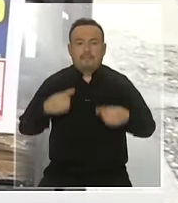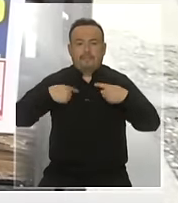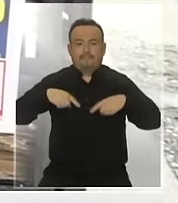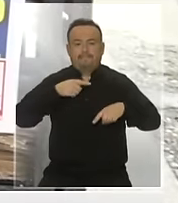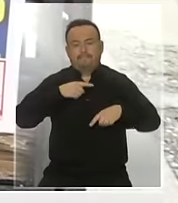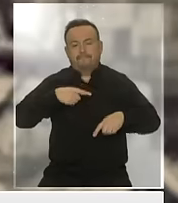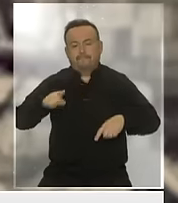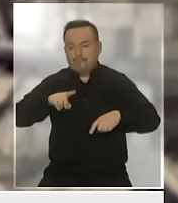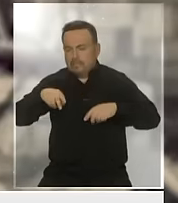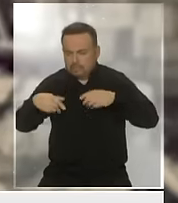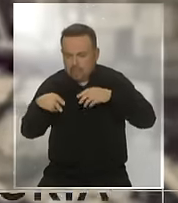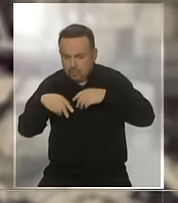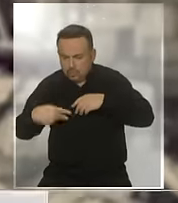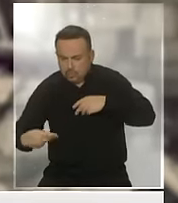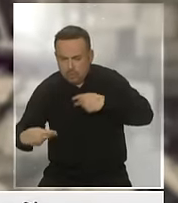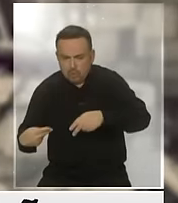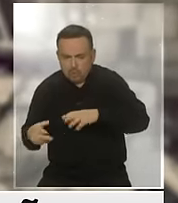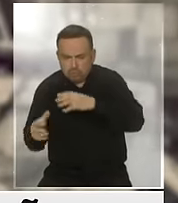mandamos todos al suelo.